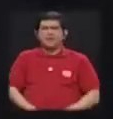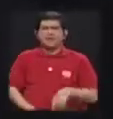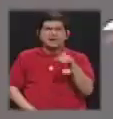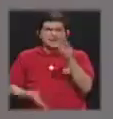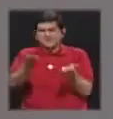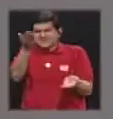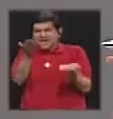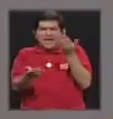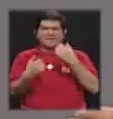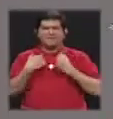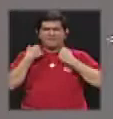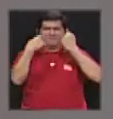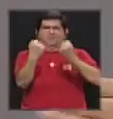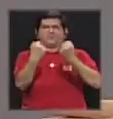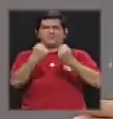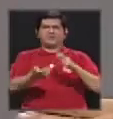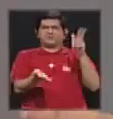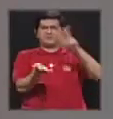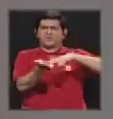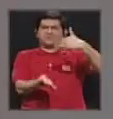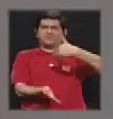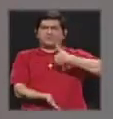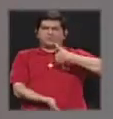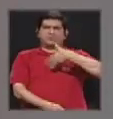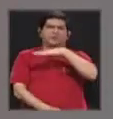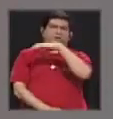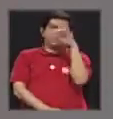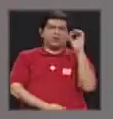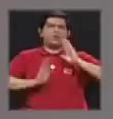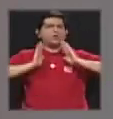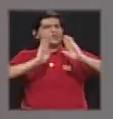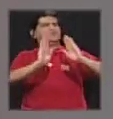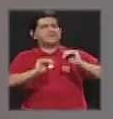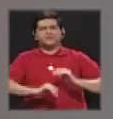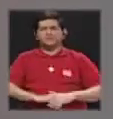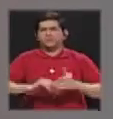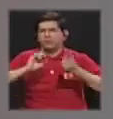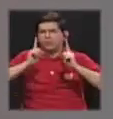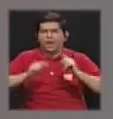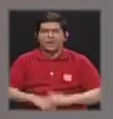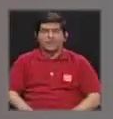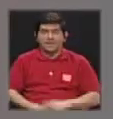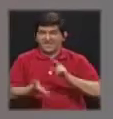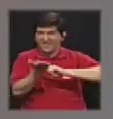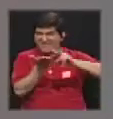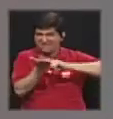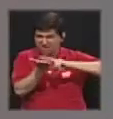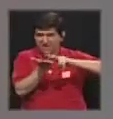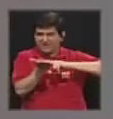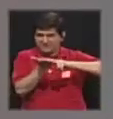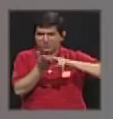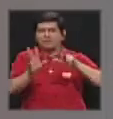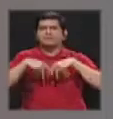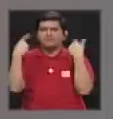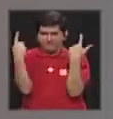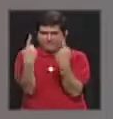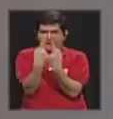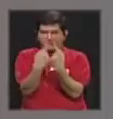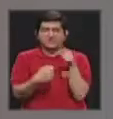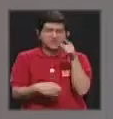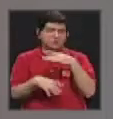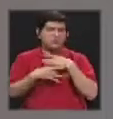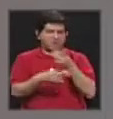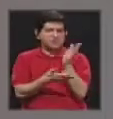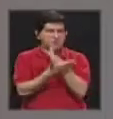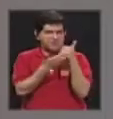fuerzas para que sea aprobado o rechazado. Mire, el Partido Liberación Nacional, cuando les